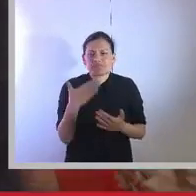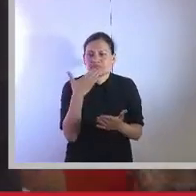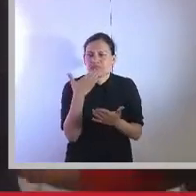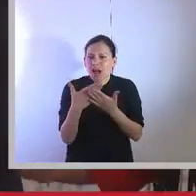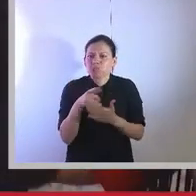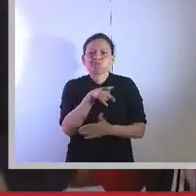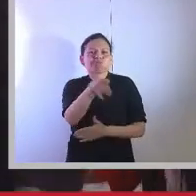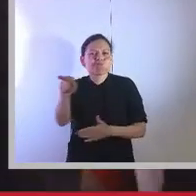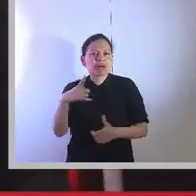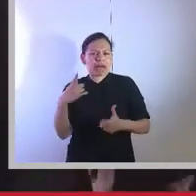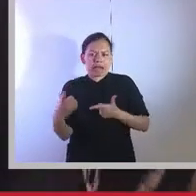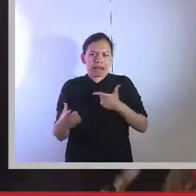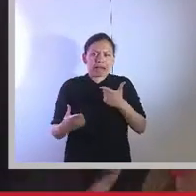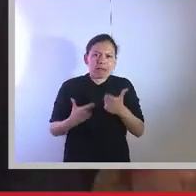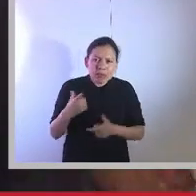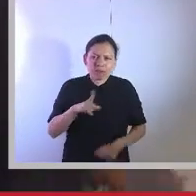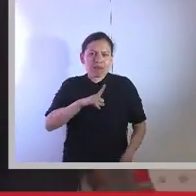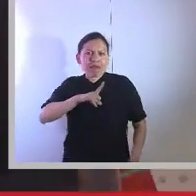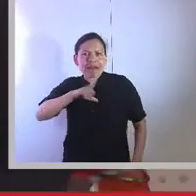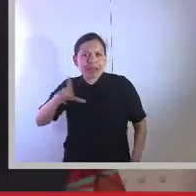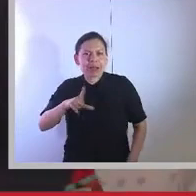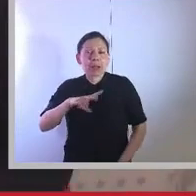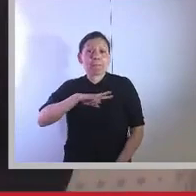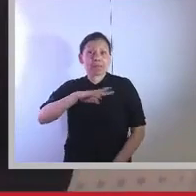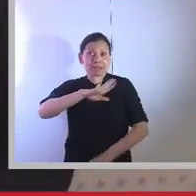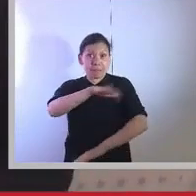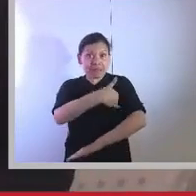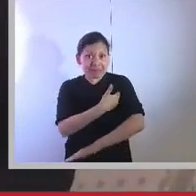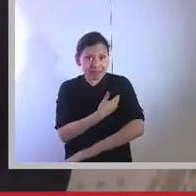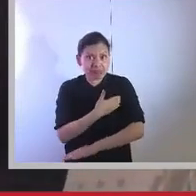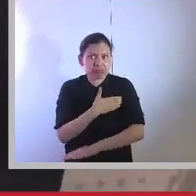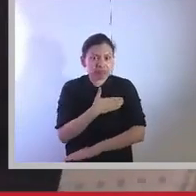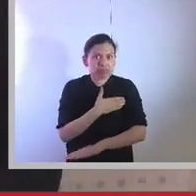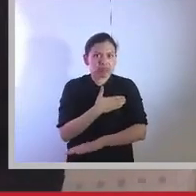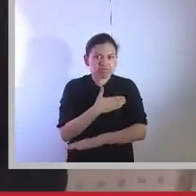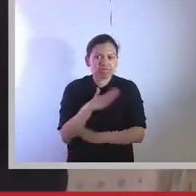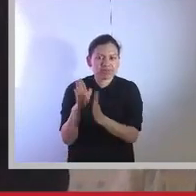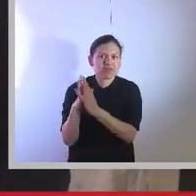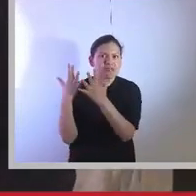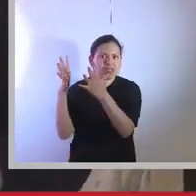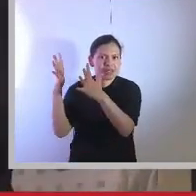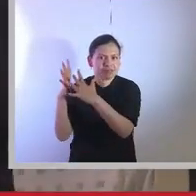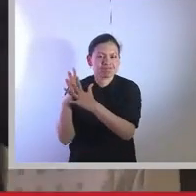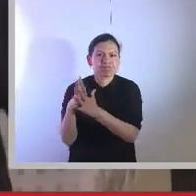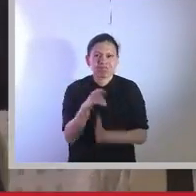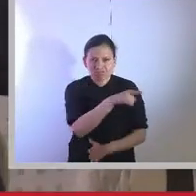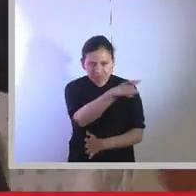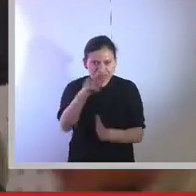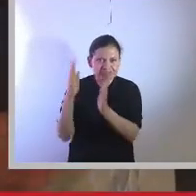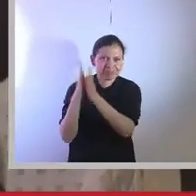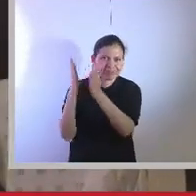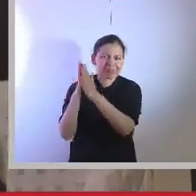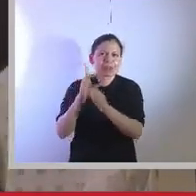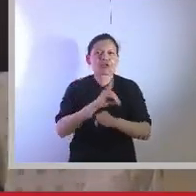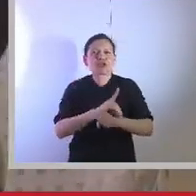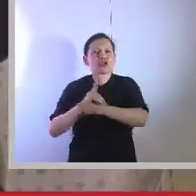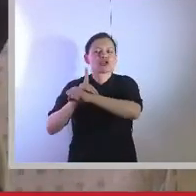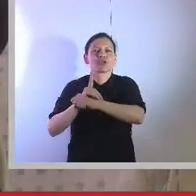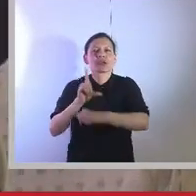liderazgo de nuestra viceministra, a quien le felicito, un fuerte aplauso a la doctora